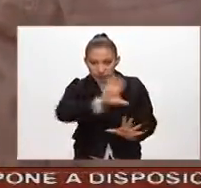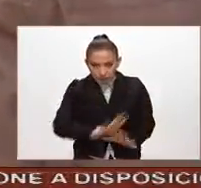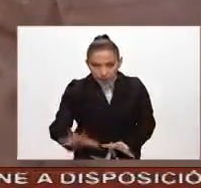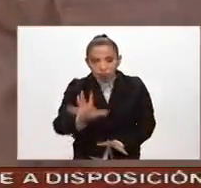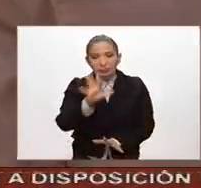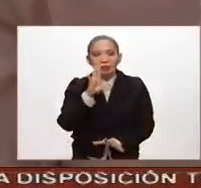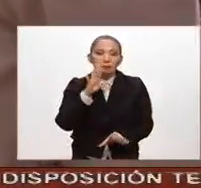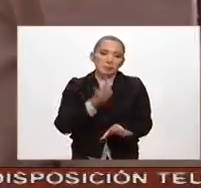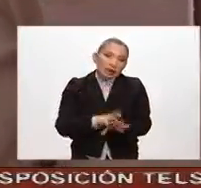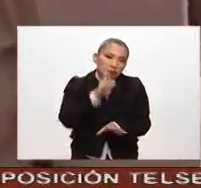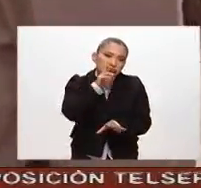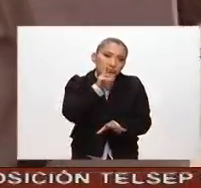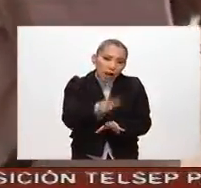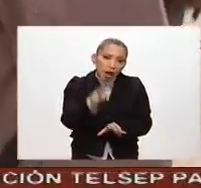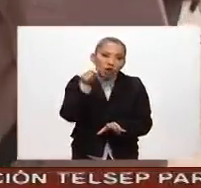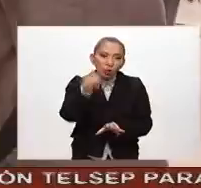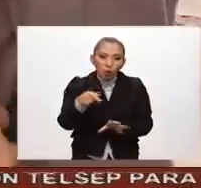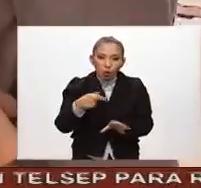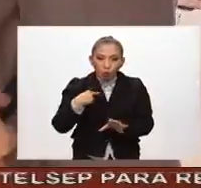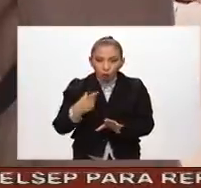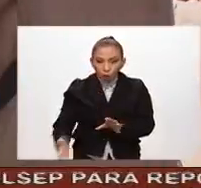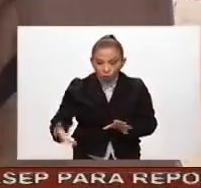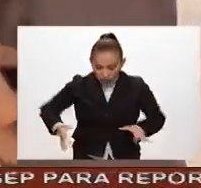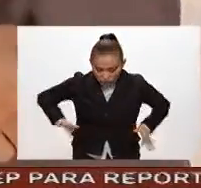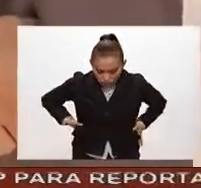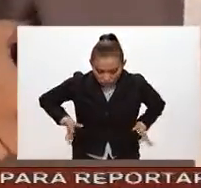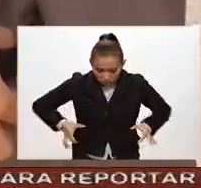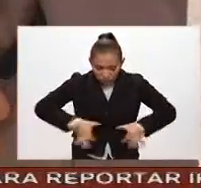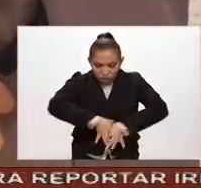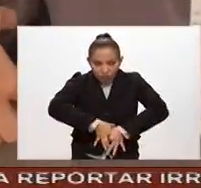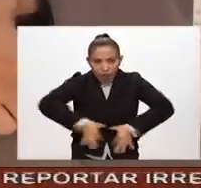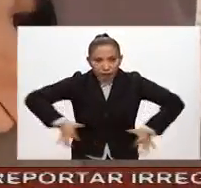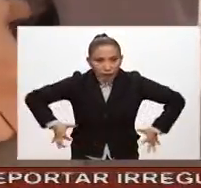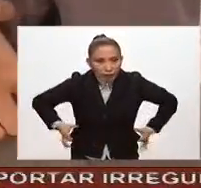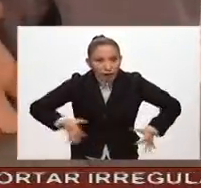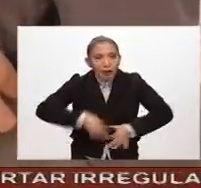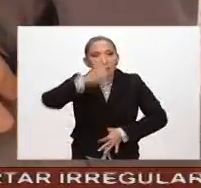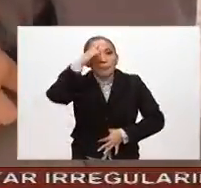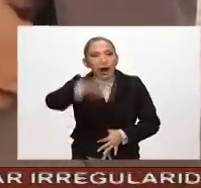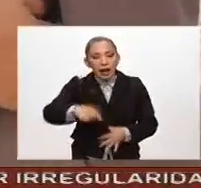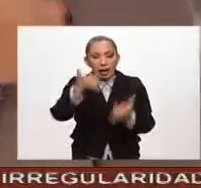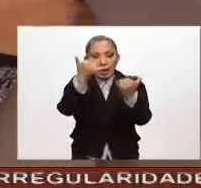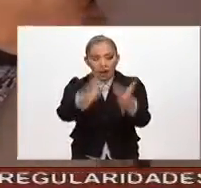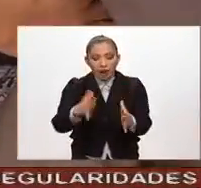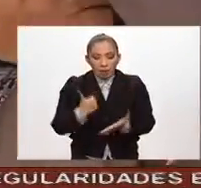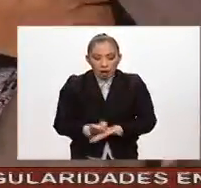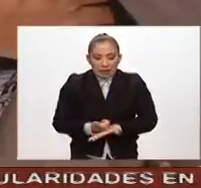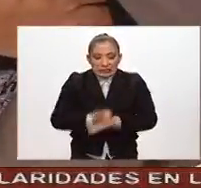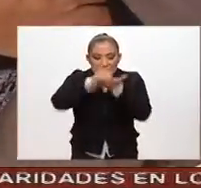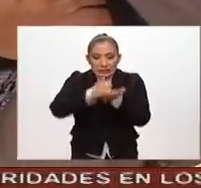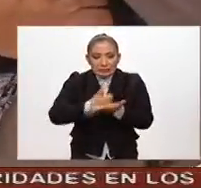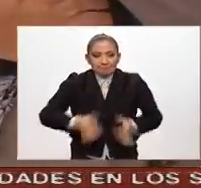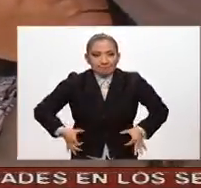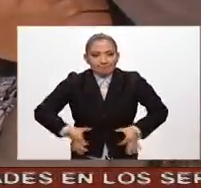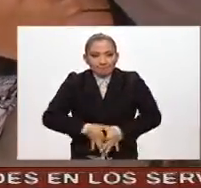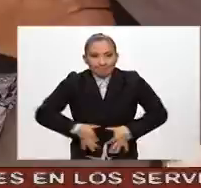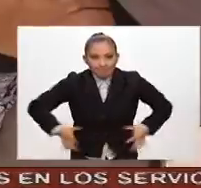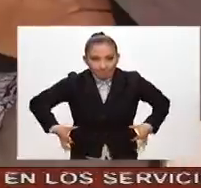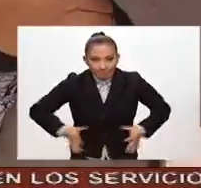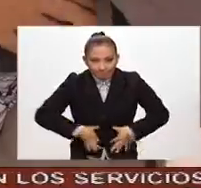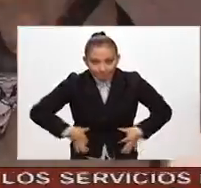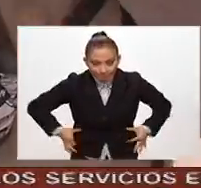De preferencia que exista un cincho en la parte de la cintura para que la carga de peso también sea distribuida en esta